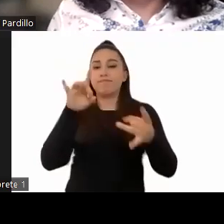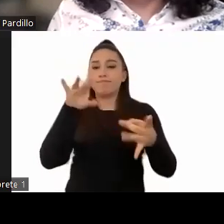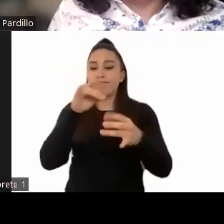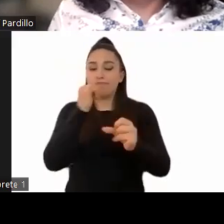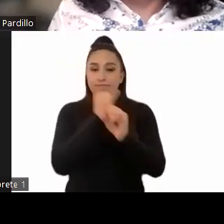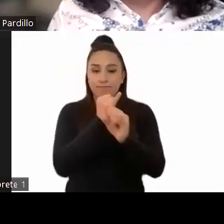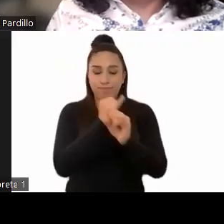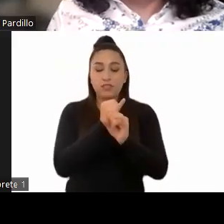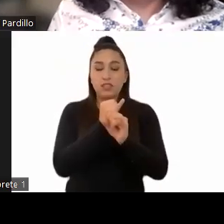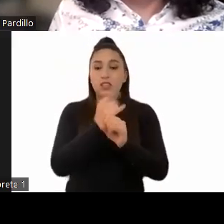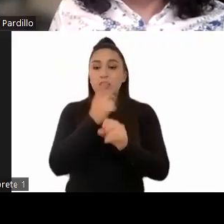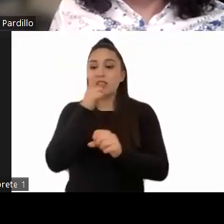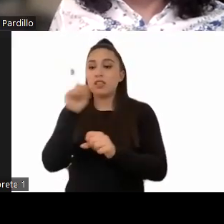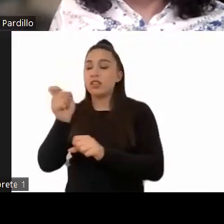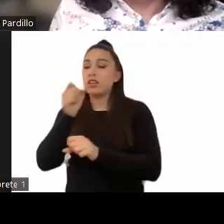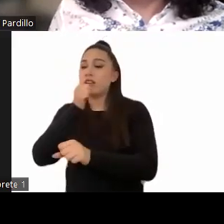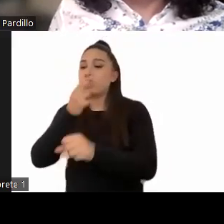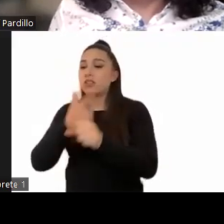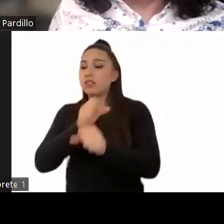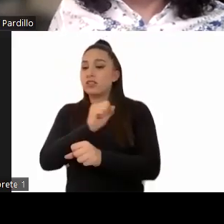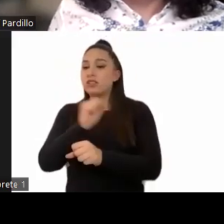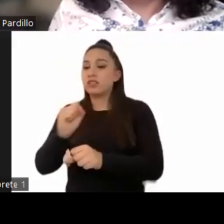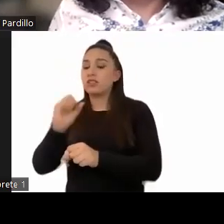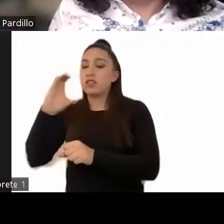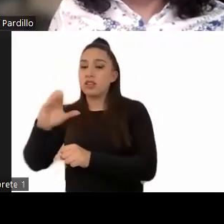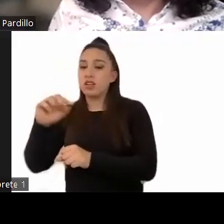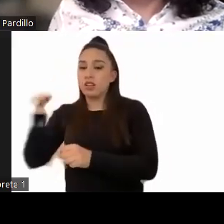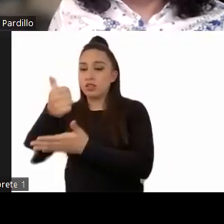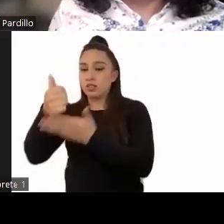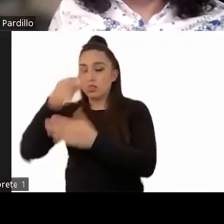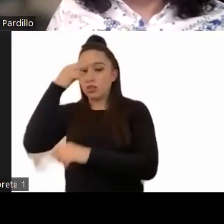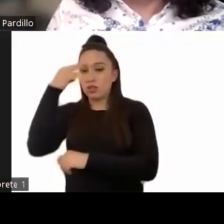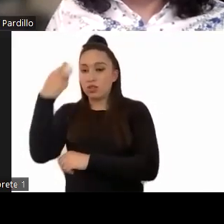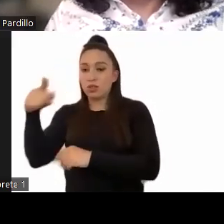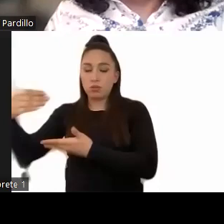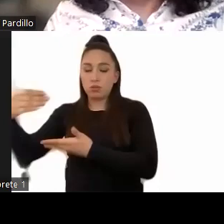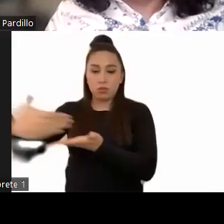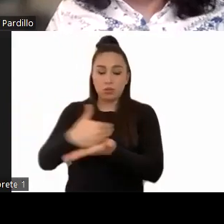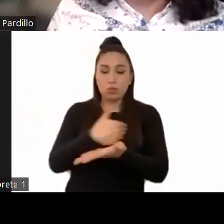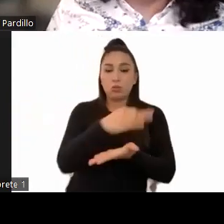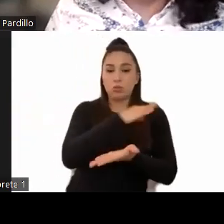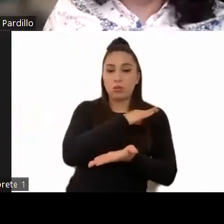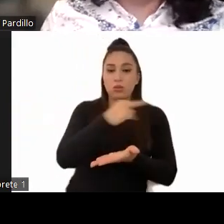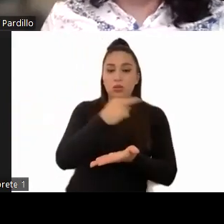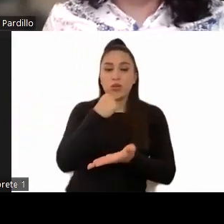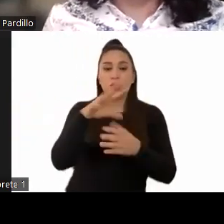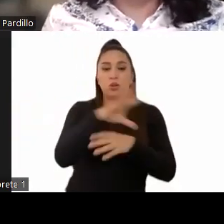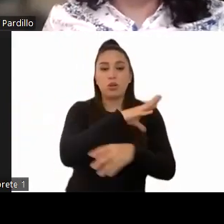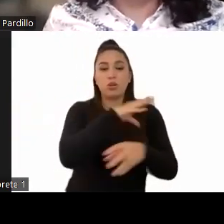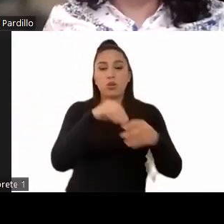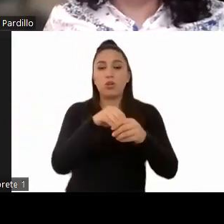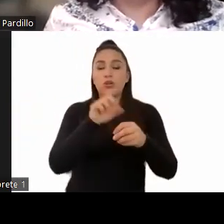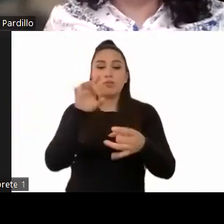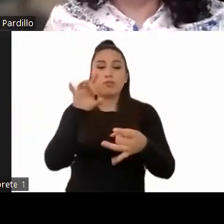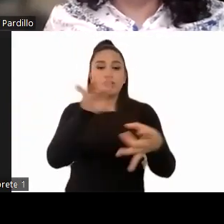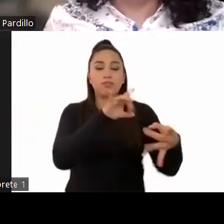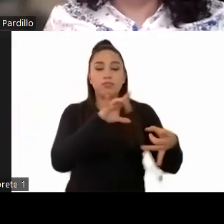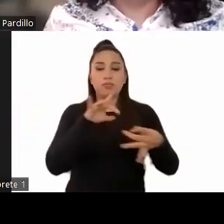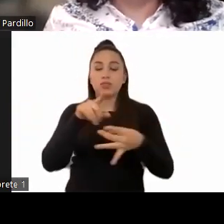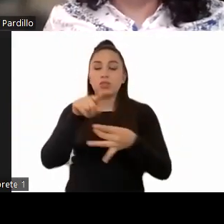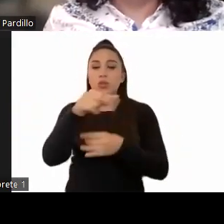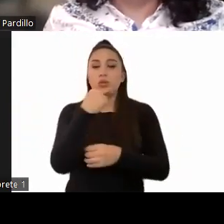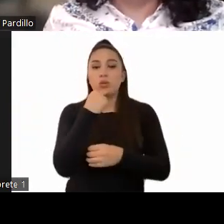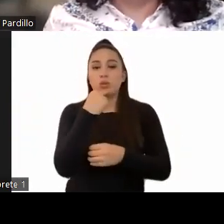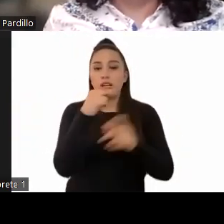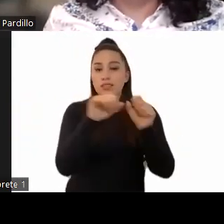de Seguridad Ciudadana de la Ciudad de México tenga acceso a la infraestructura del servicio público de Internet para llevar a